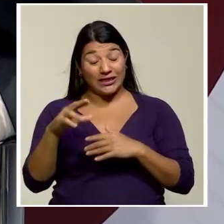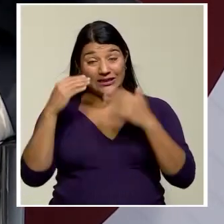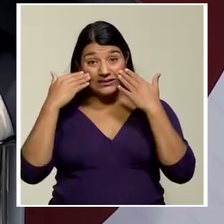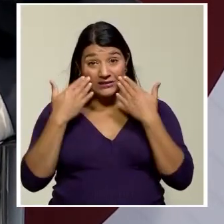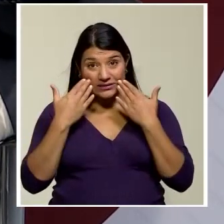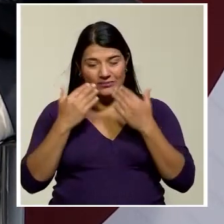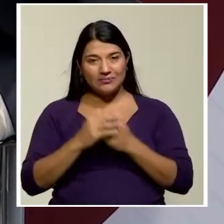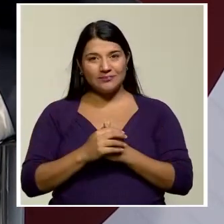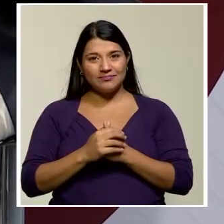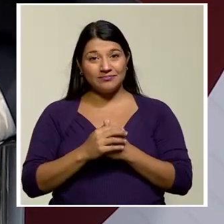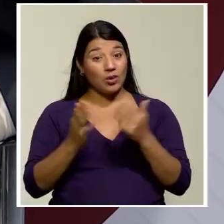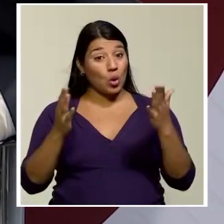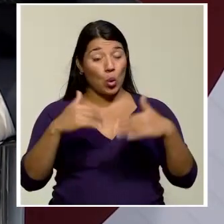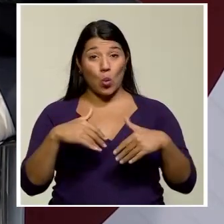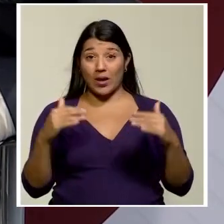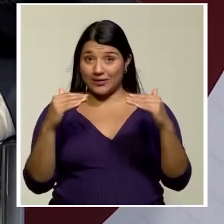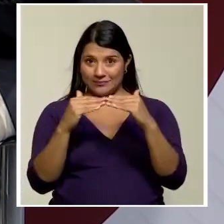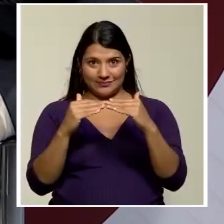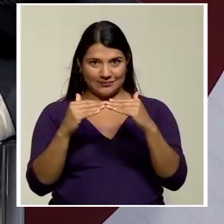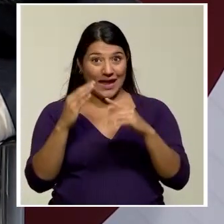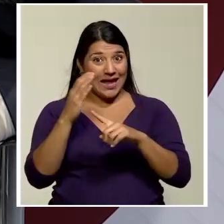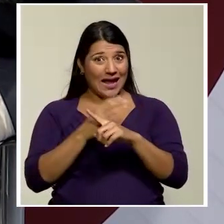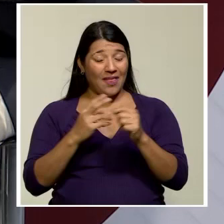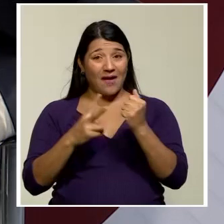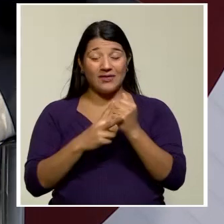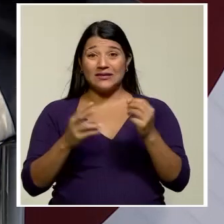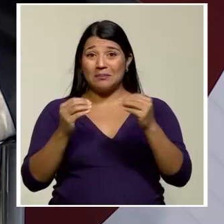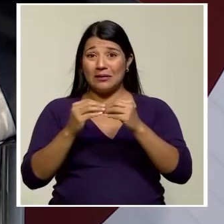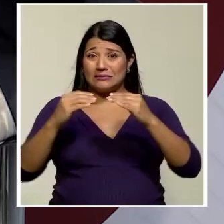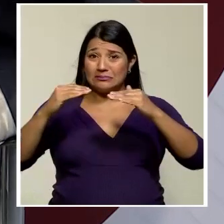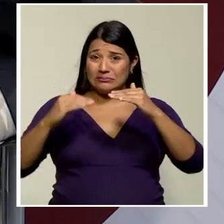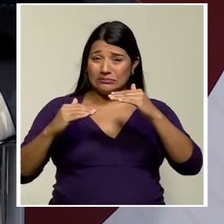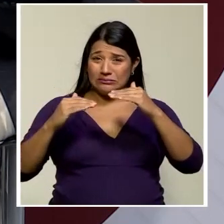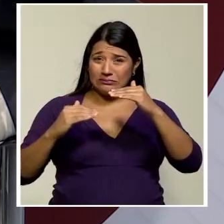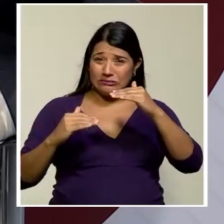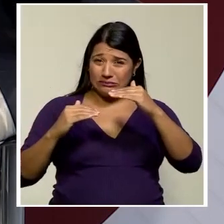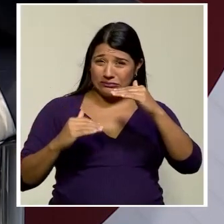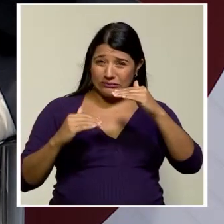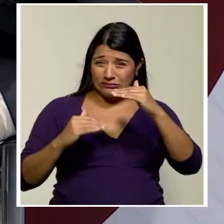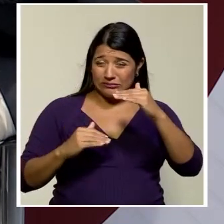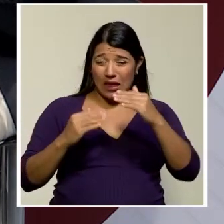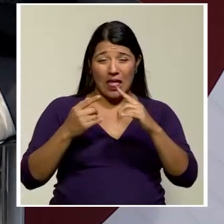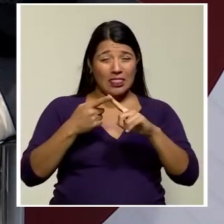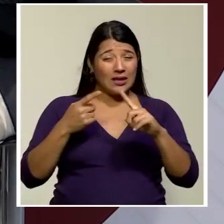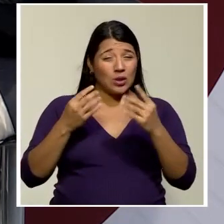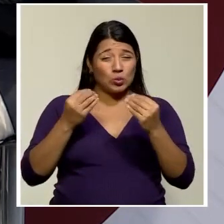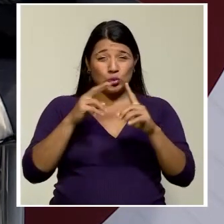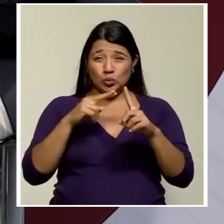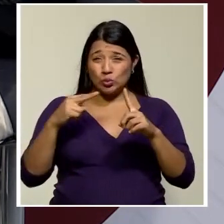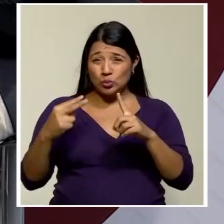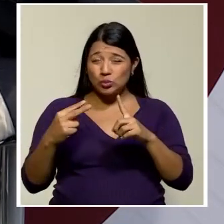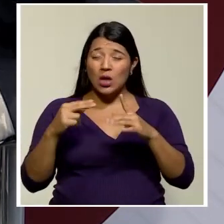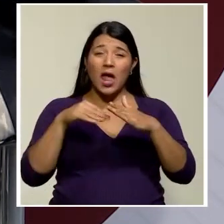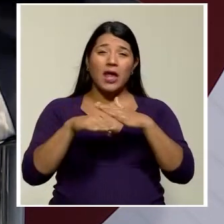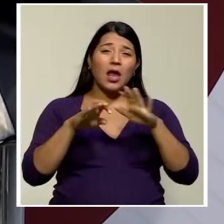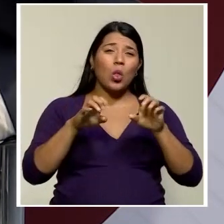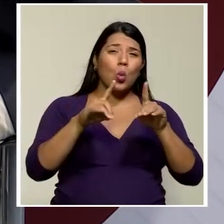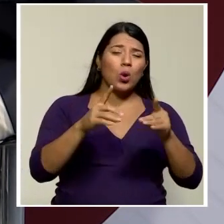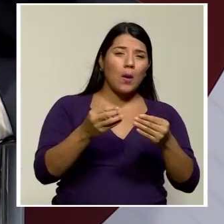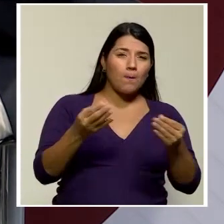Hay desigualdad que no para de crecer en muchos ámbitos, desigualdad en la educación